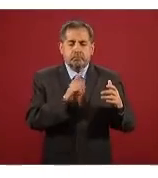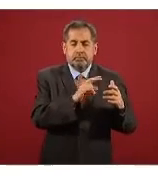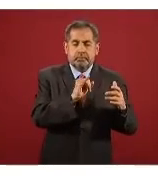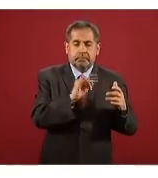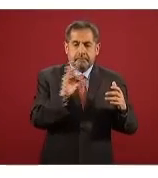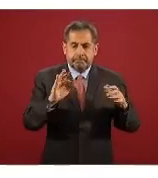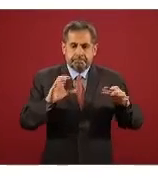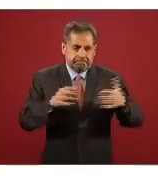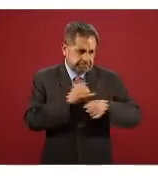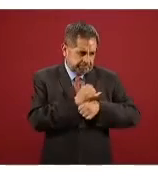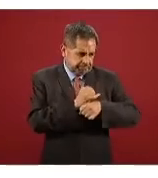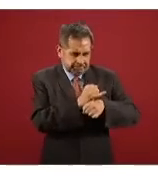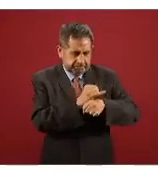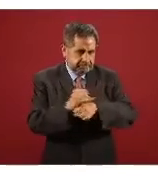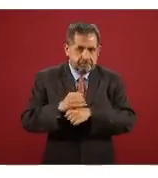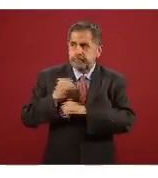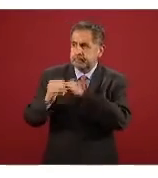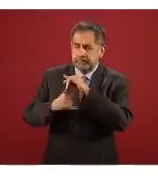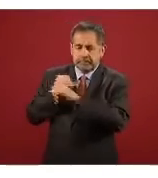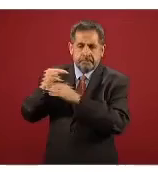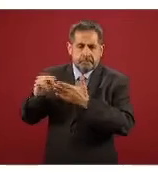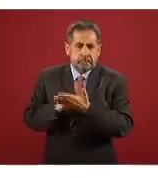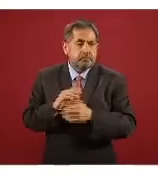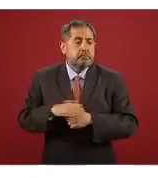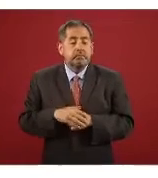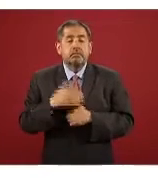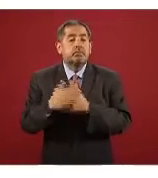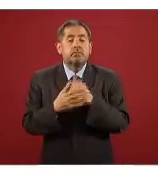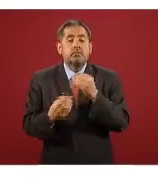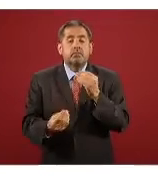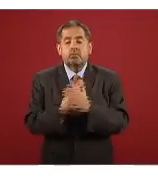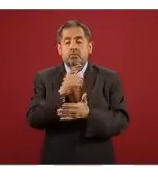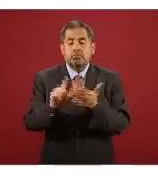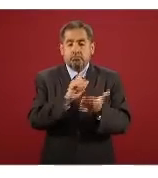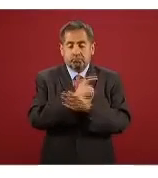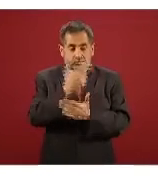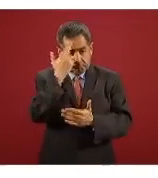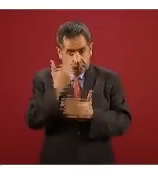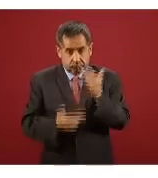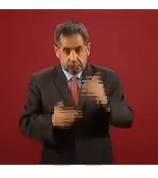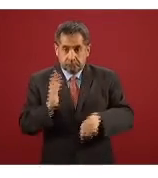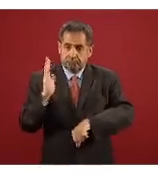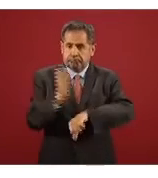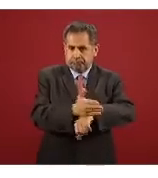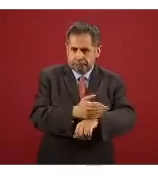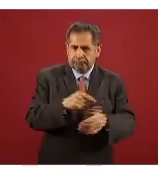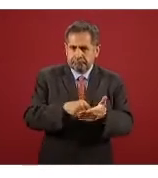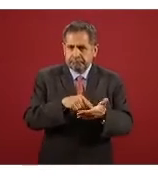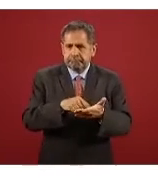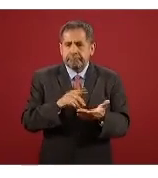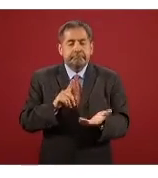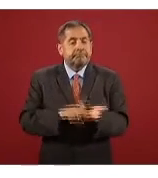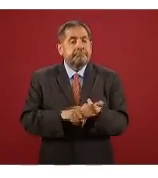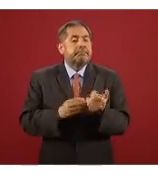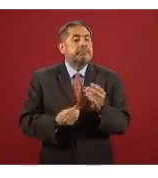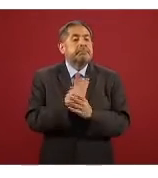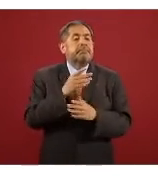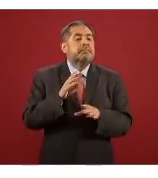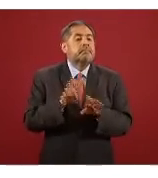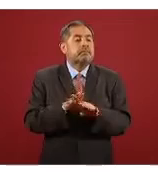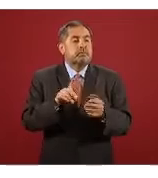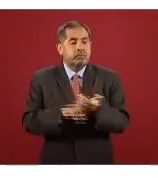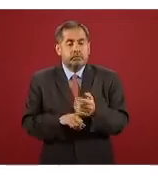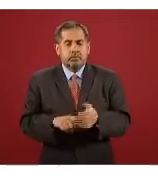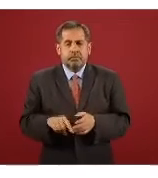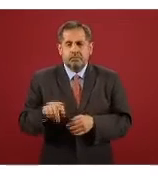acuerdo con el parámetro internacional, unos nuevos delitos penales en materia financiera, relacionados particularmente